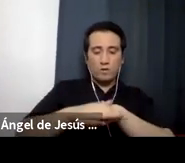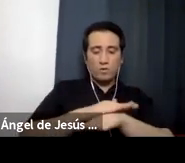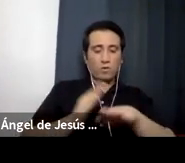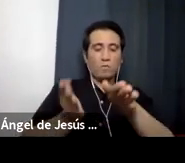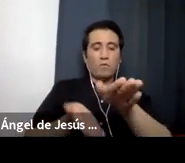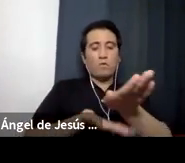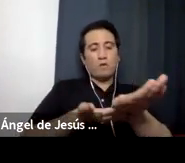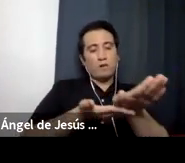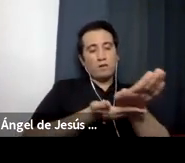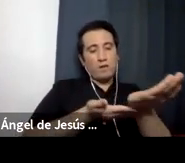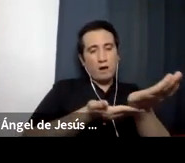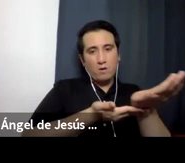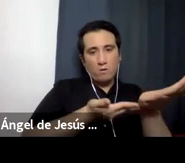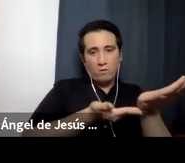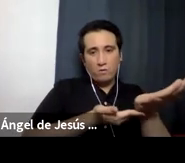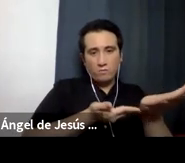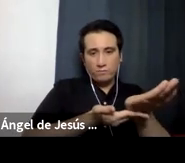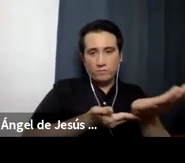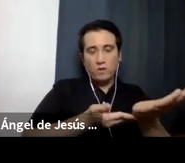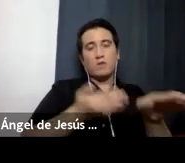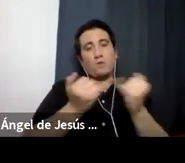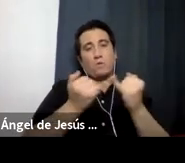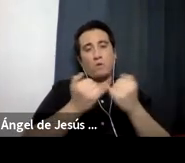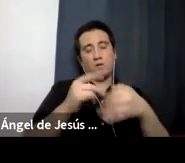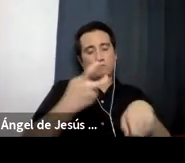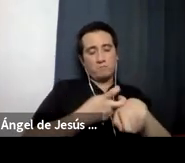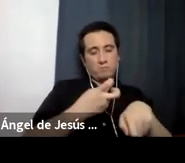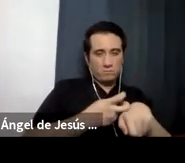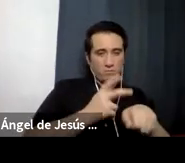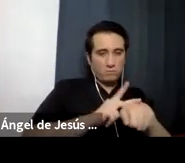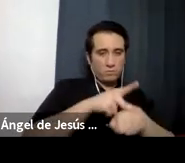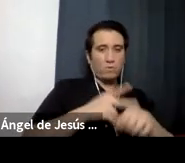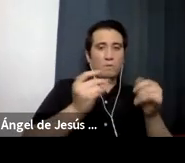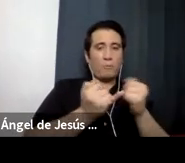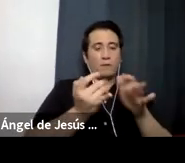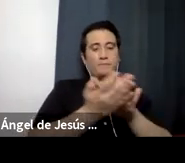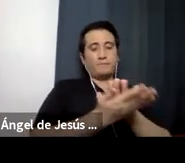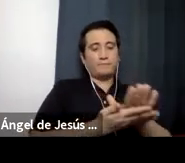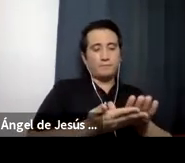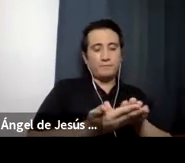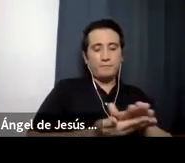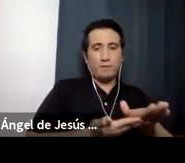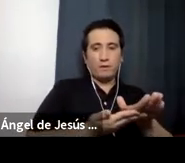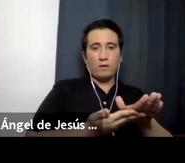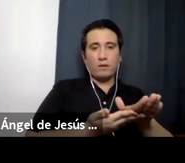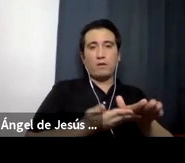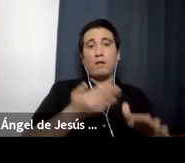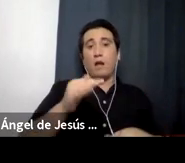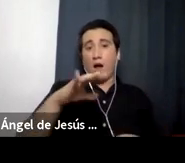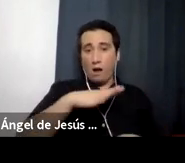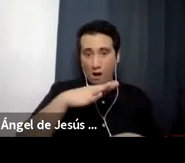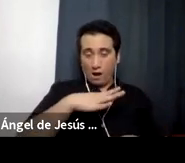Que es la parte luego que más se reseca, donde aparecen los callitos, y en la planta del pie. Si hay algún exceso de